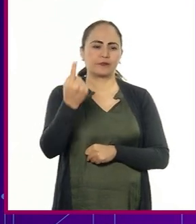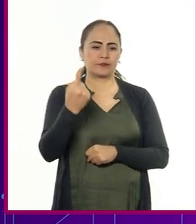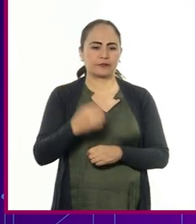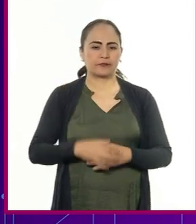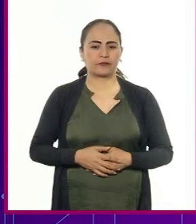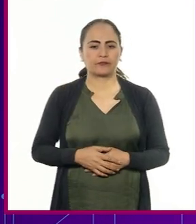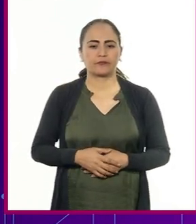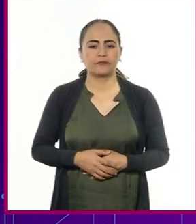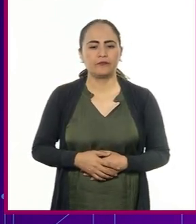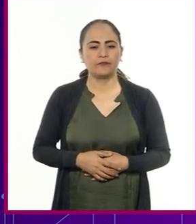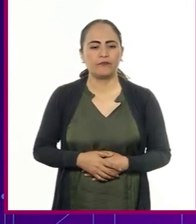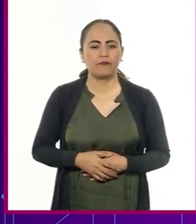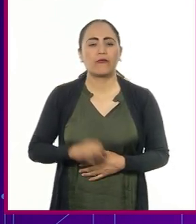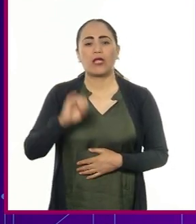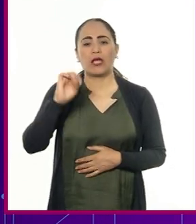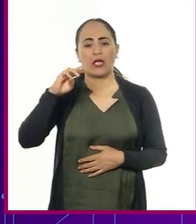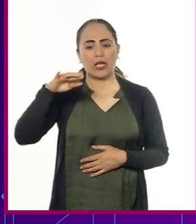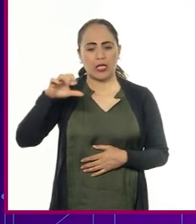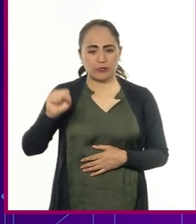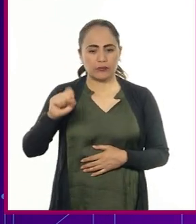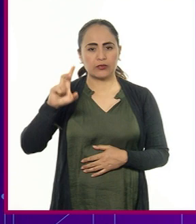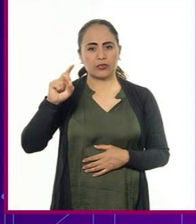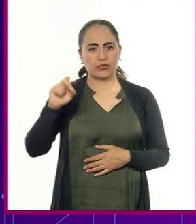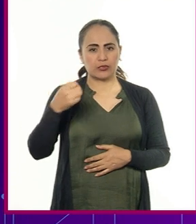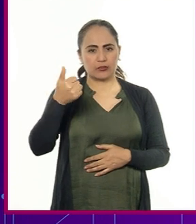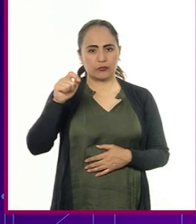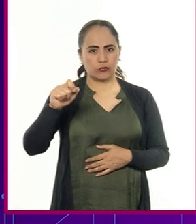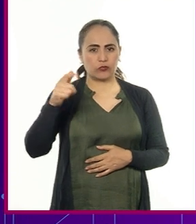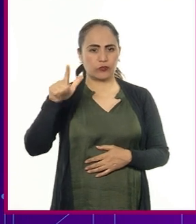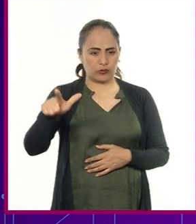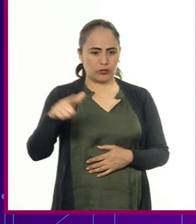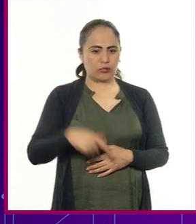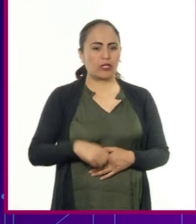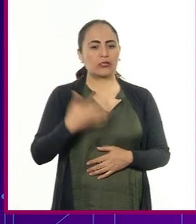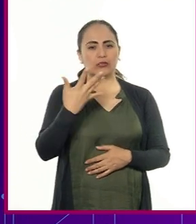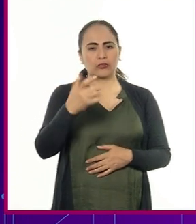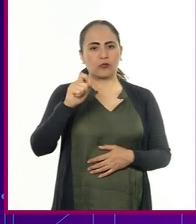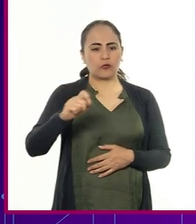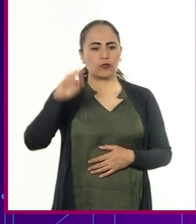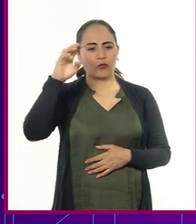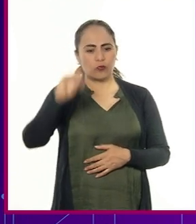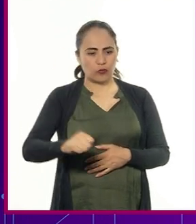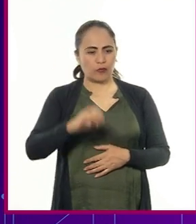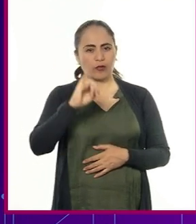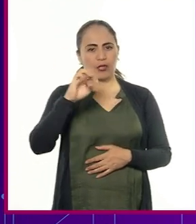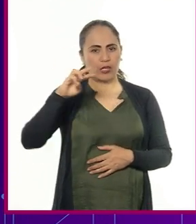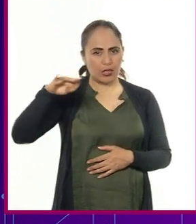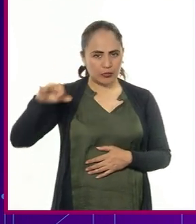36.7% lo están al IMSS, el 5.9% al IMSS